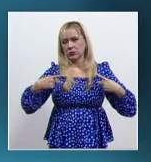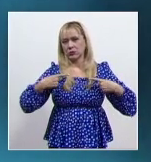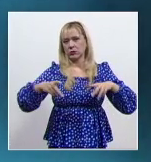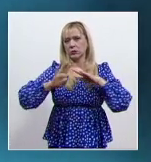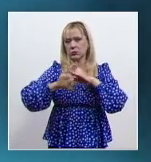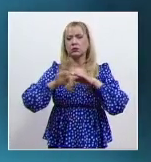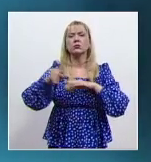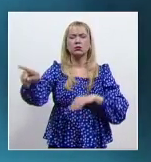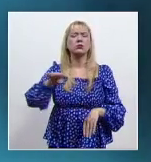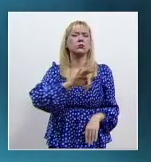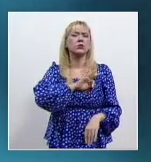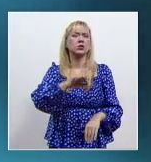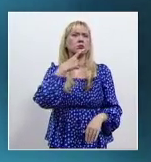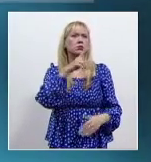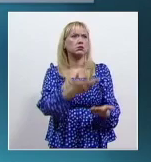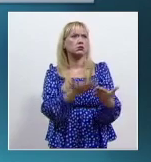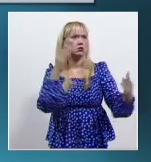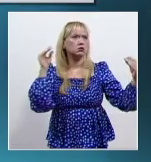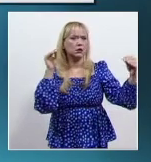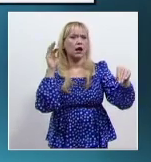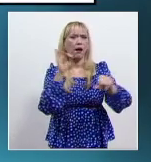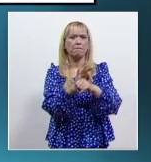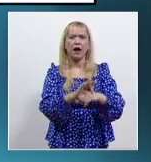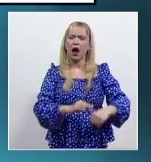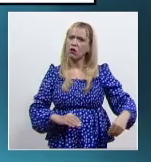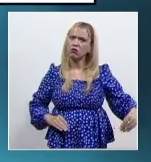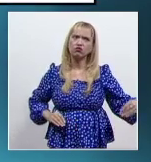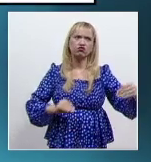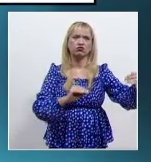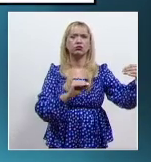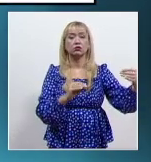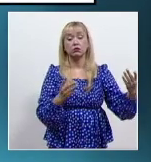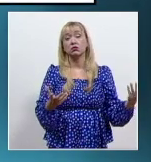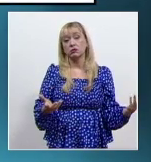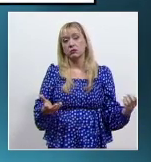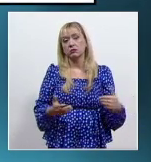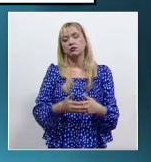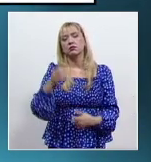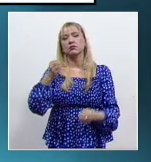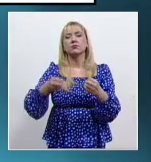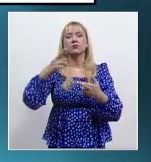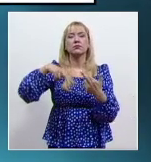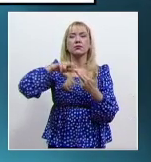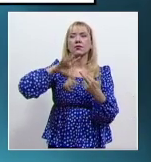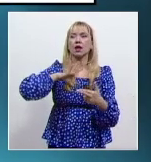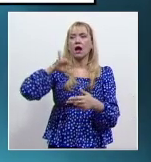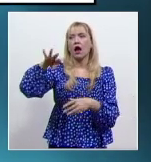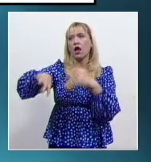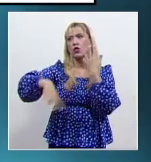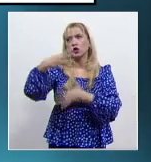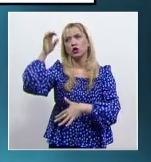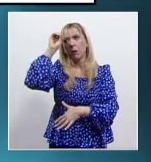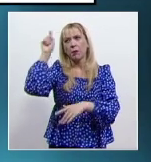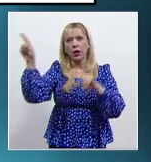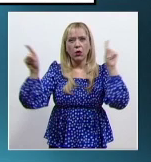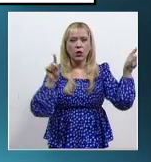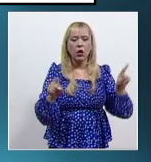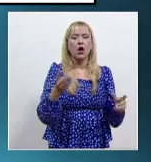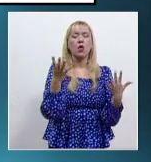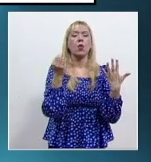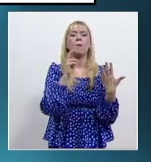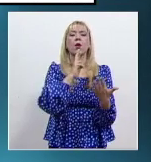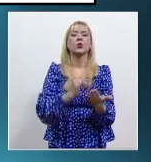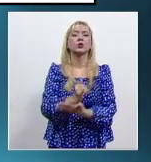interés legítimo para promover el juicio de amparo. De plenos regionales se publican 14 criterios, 9 jurisprudencias y 5